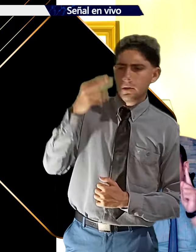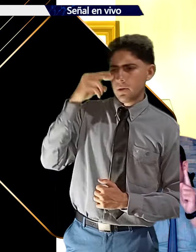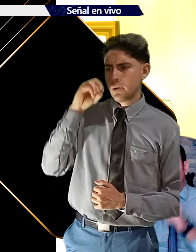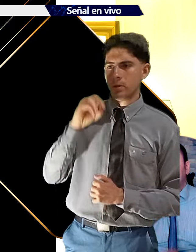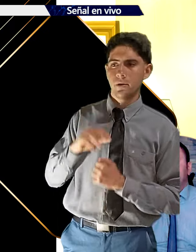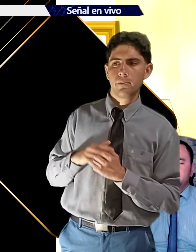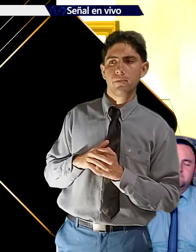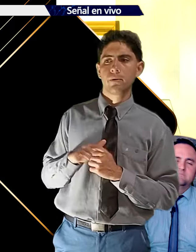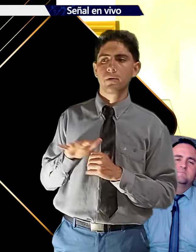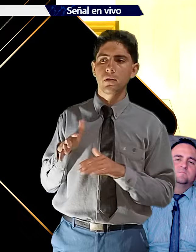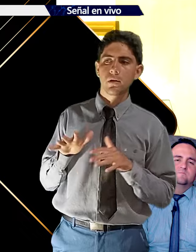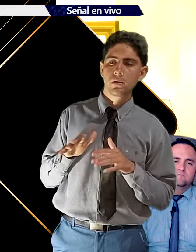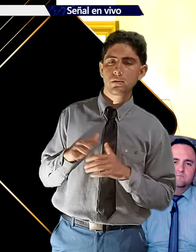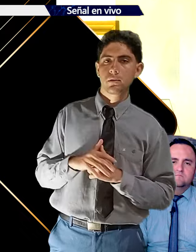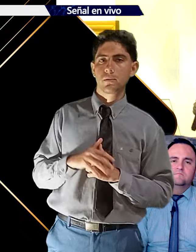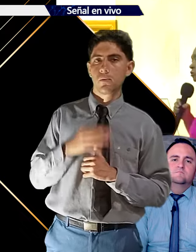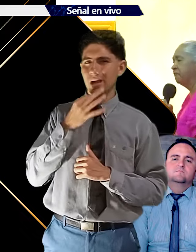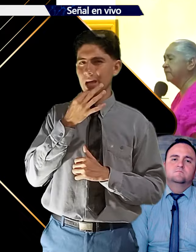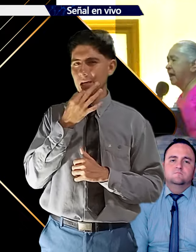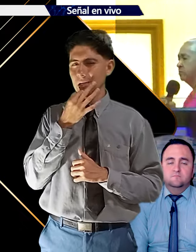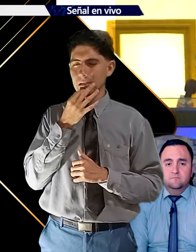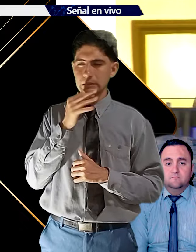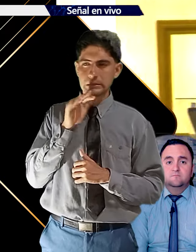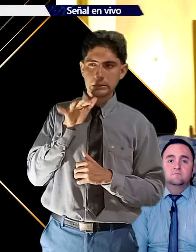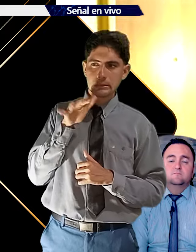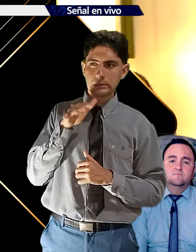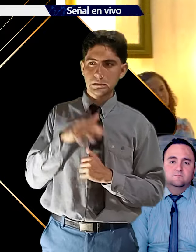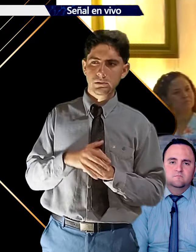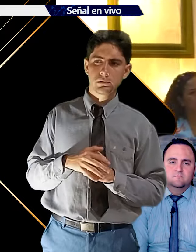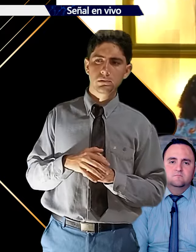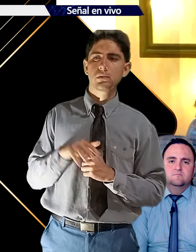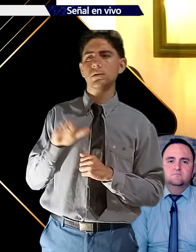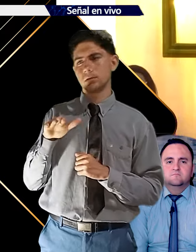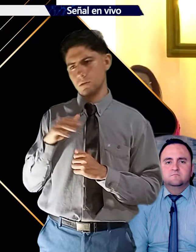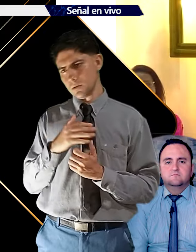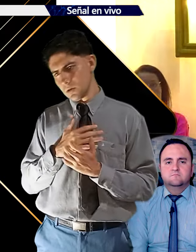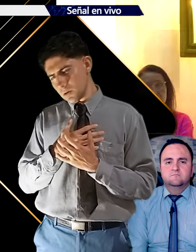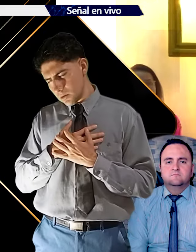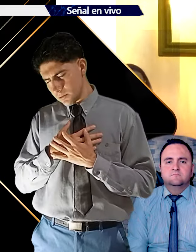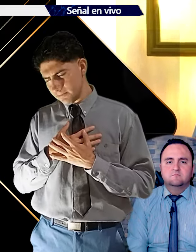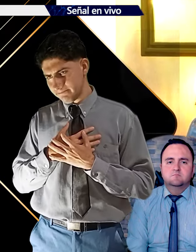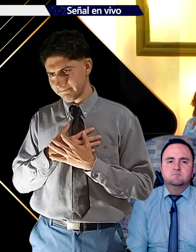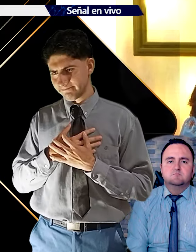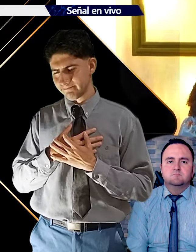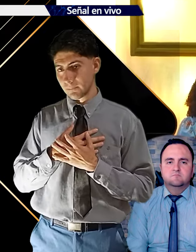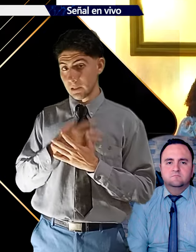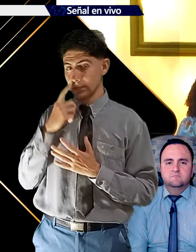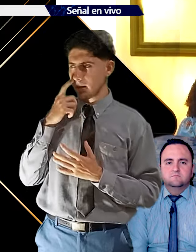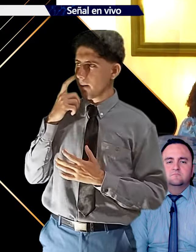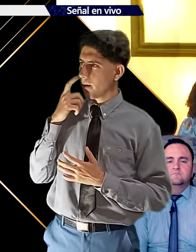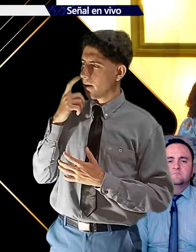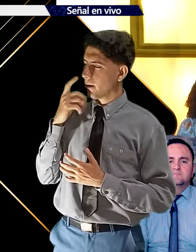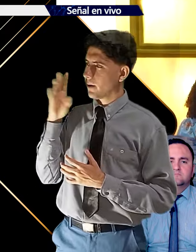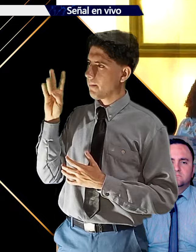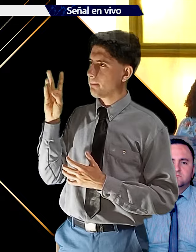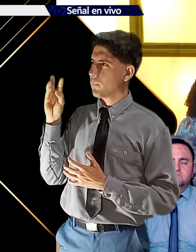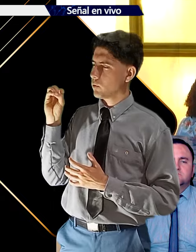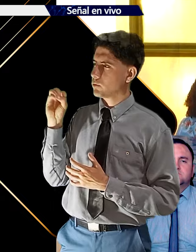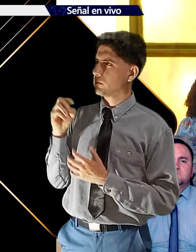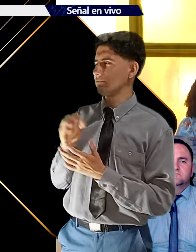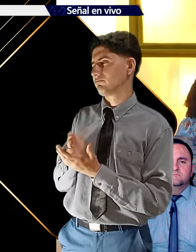La mamá comenzó a notar el muchachito afeminado como delicadito, y ella... Y él dice, mi